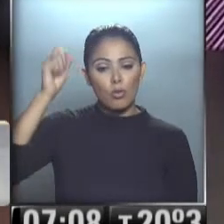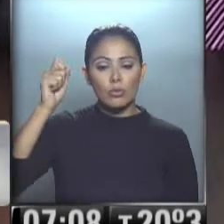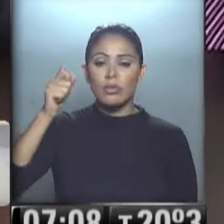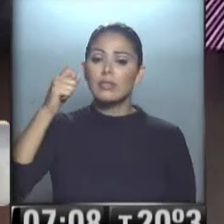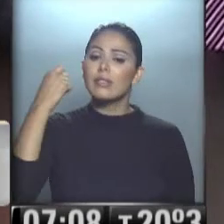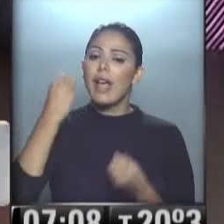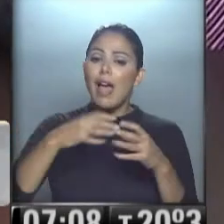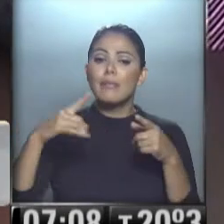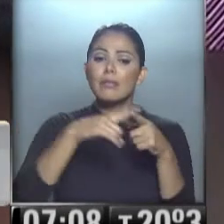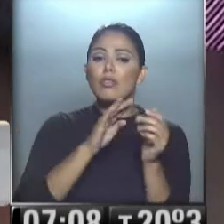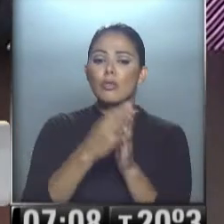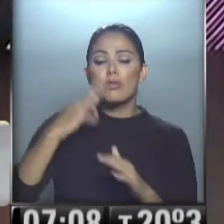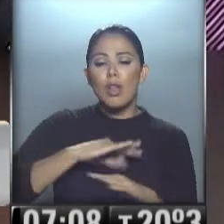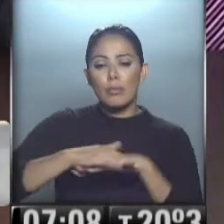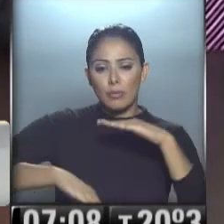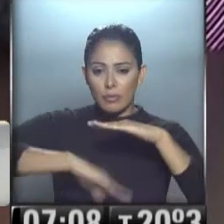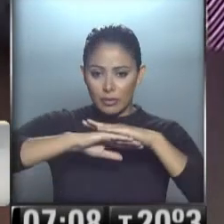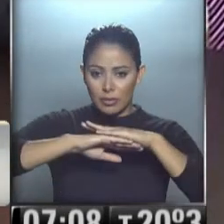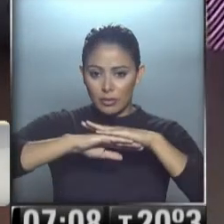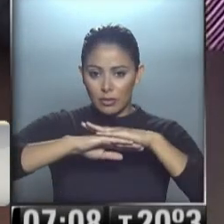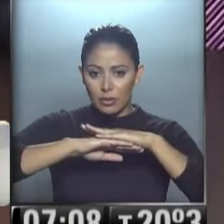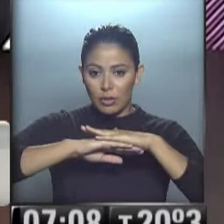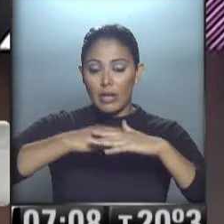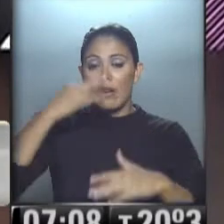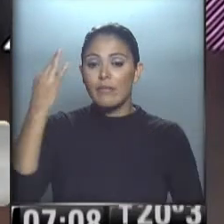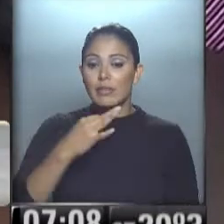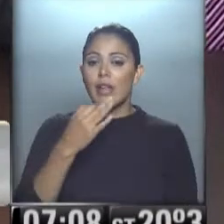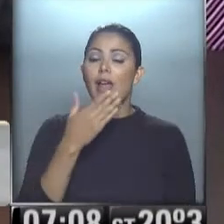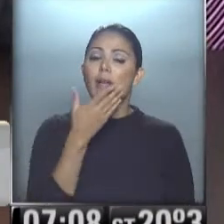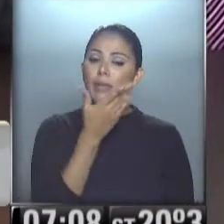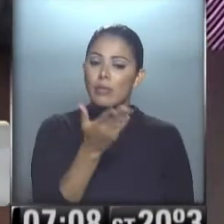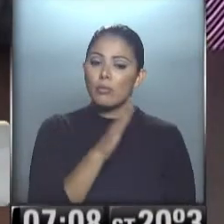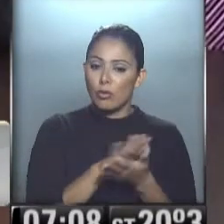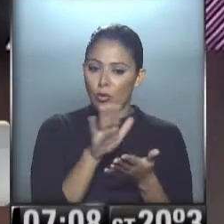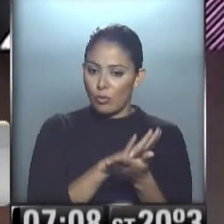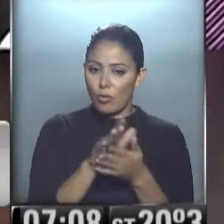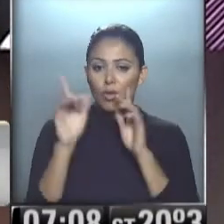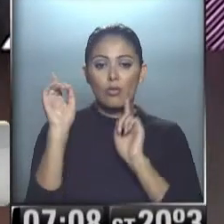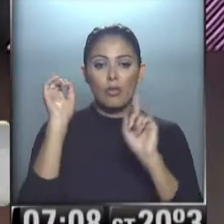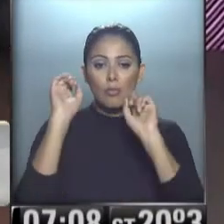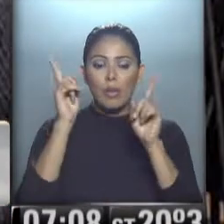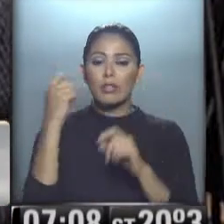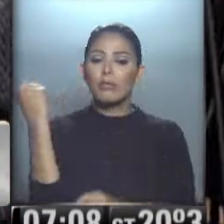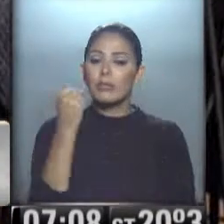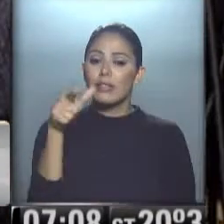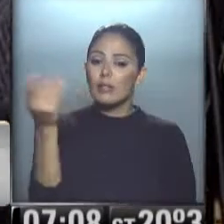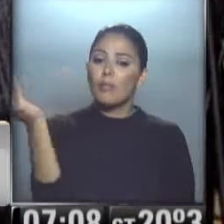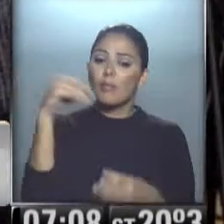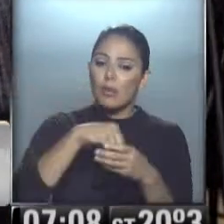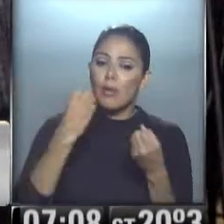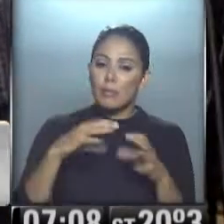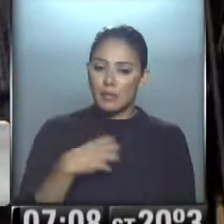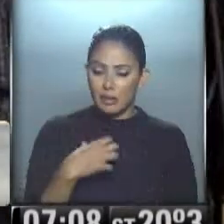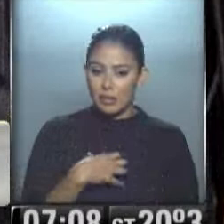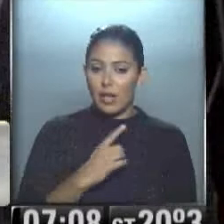paritaria, y que realmente llamamos nuevamente a los maestros a las aulas. Y muchos han dicho